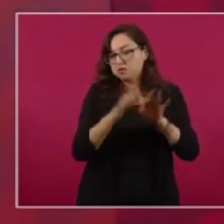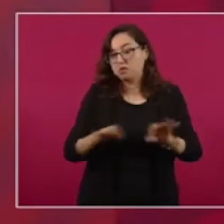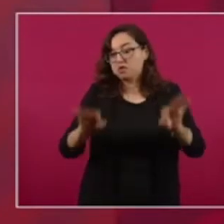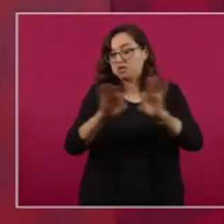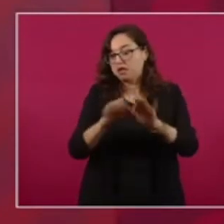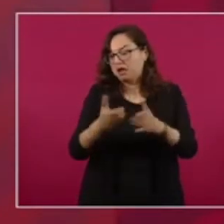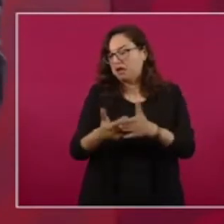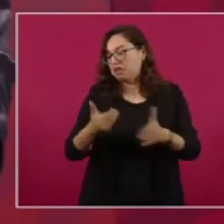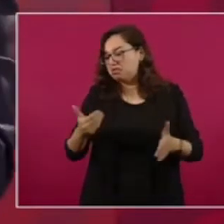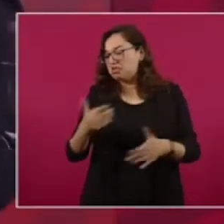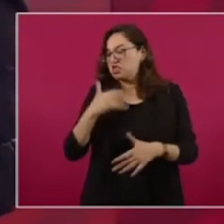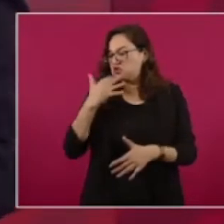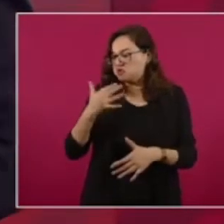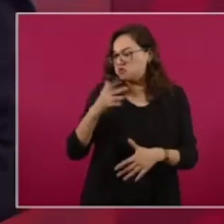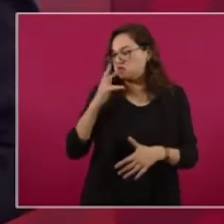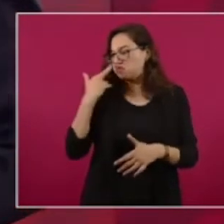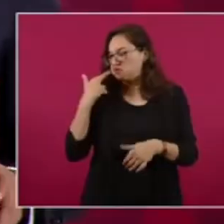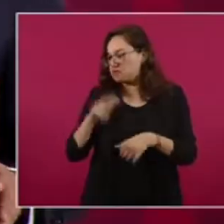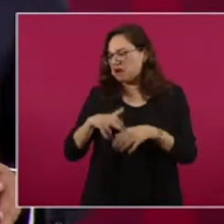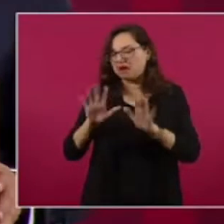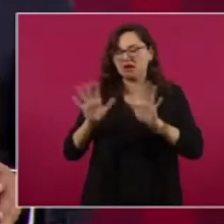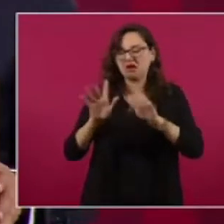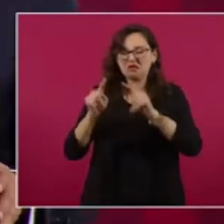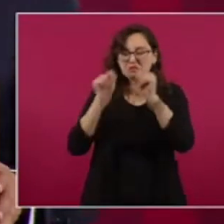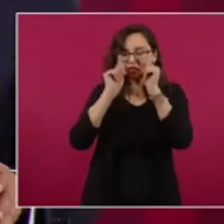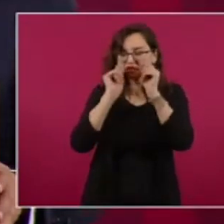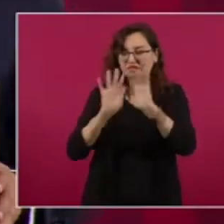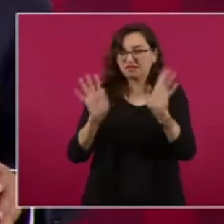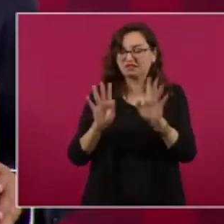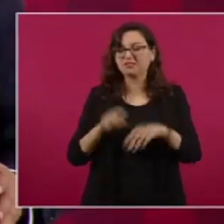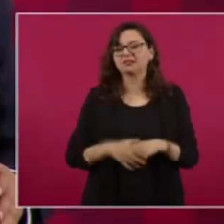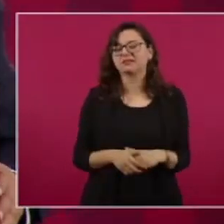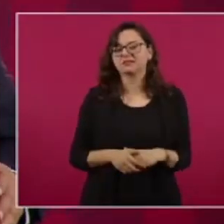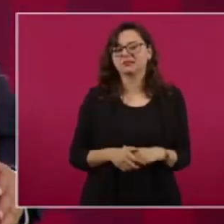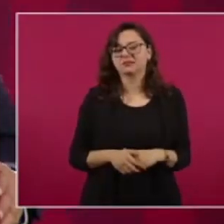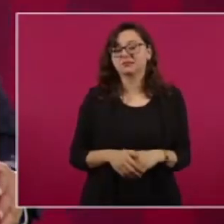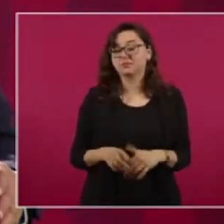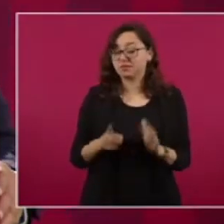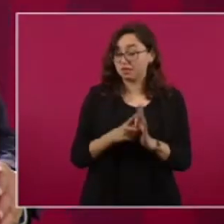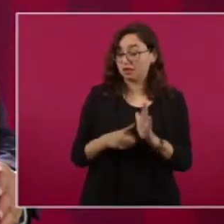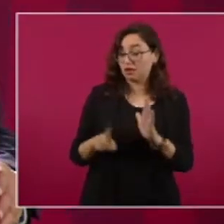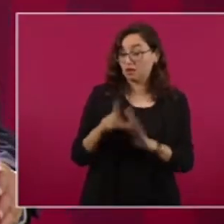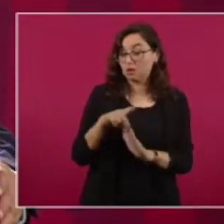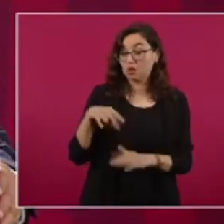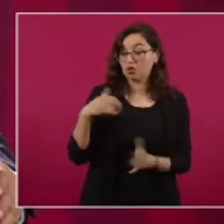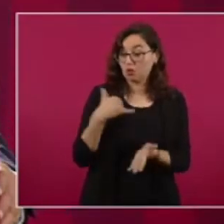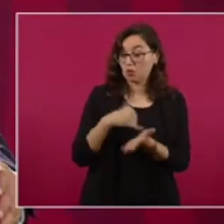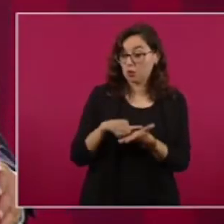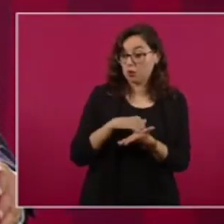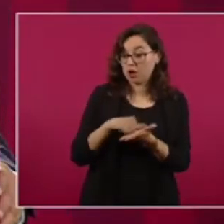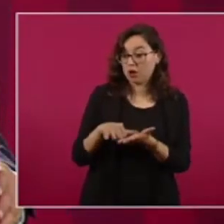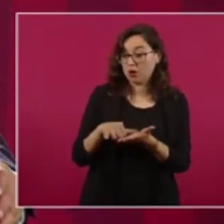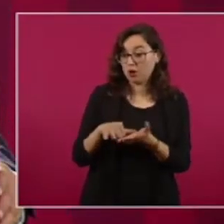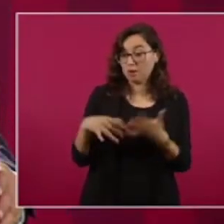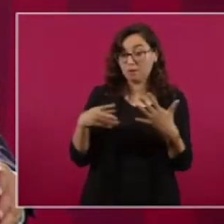Si tienes tu departamento en Nueva York y en Miami,